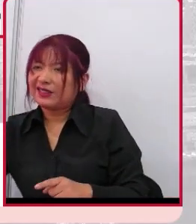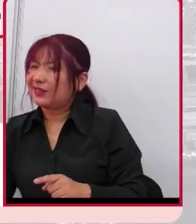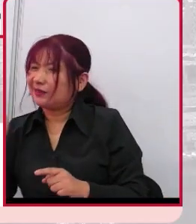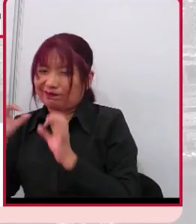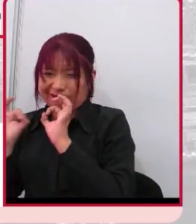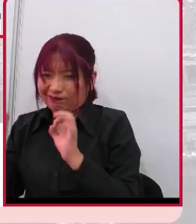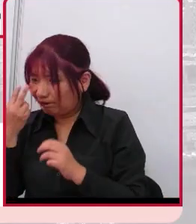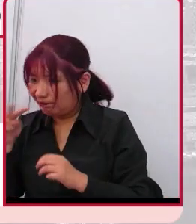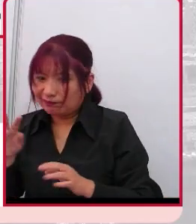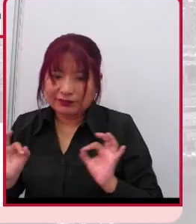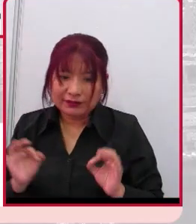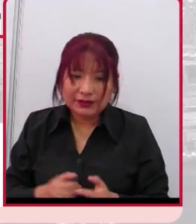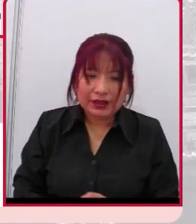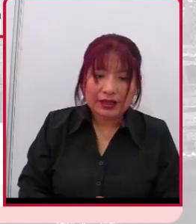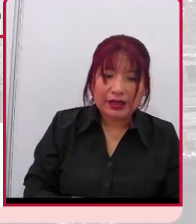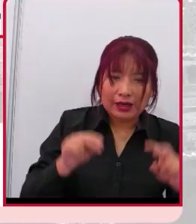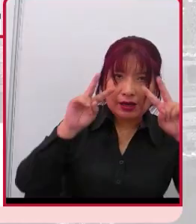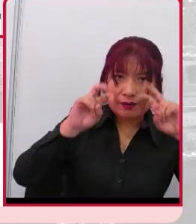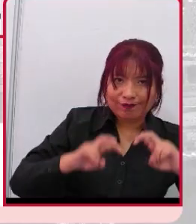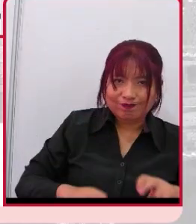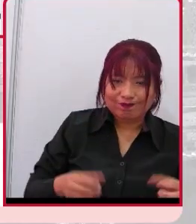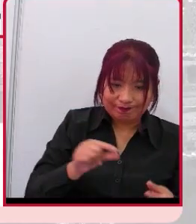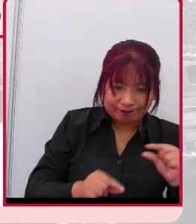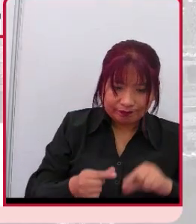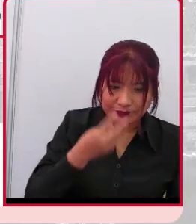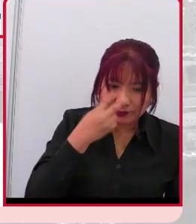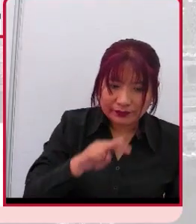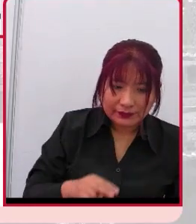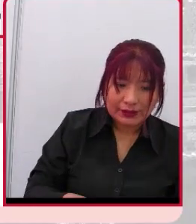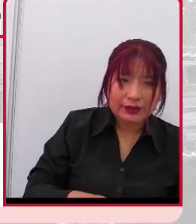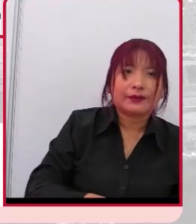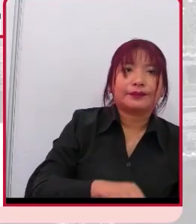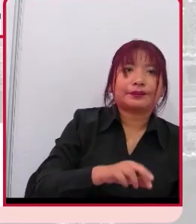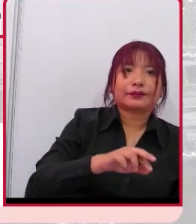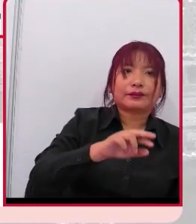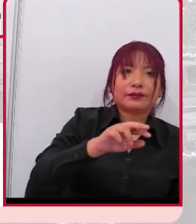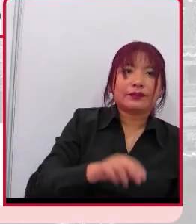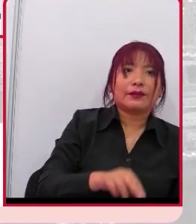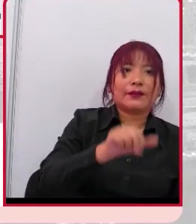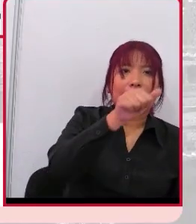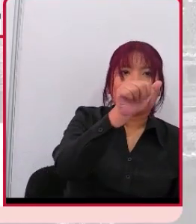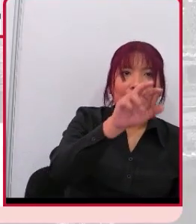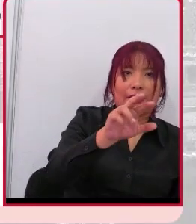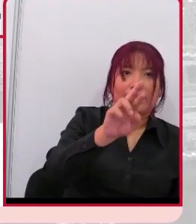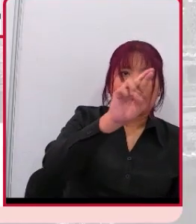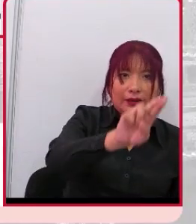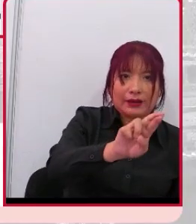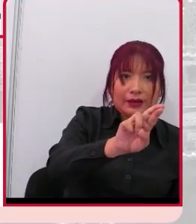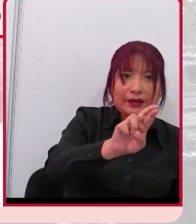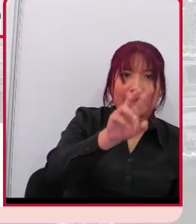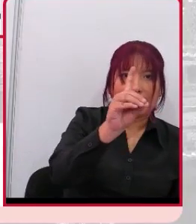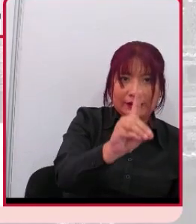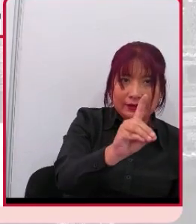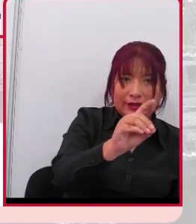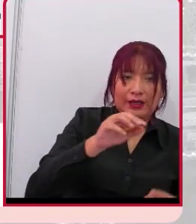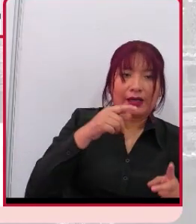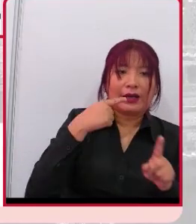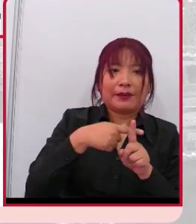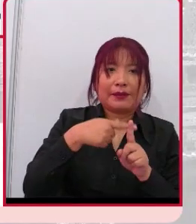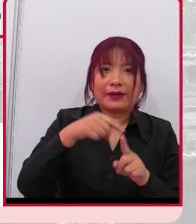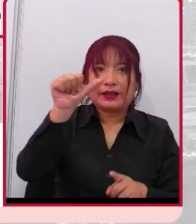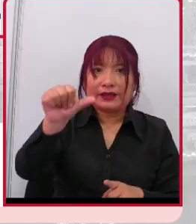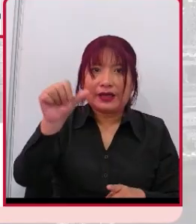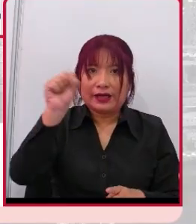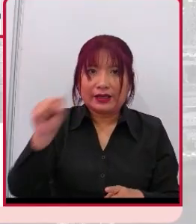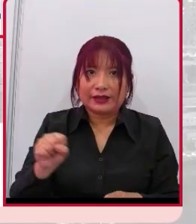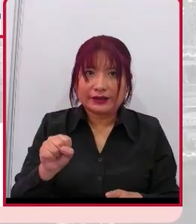química. En Brocal aplicamos bastante el tema del ratio cobre-arsénico. Teóricamente, este ratio debería estar en el orden de